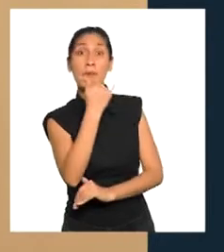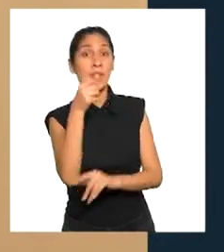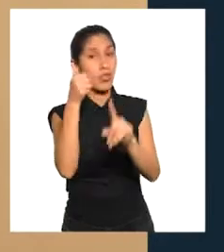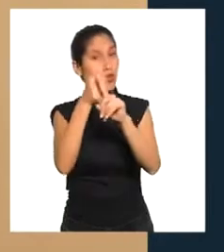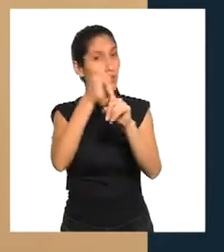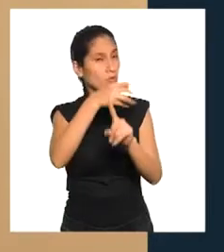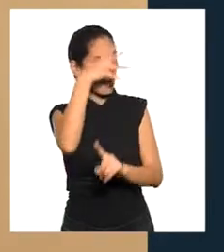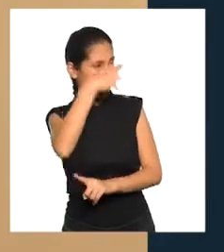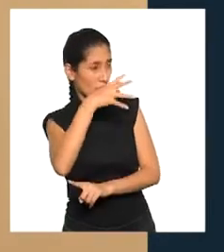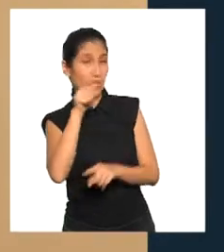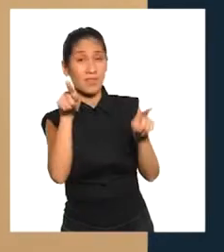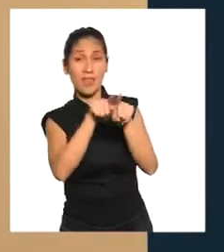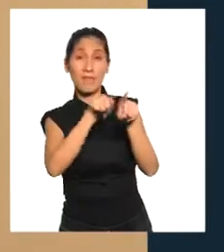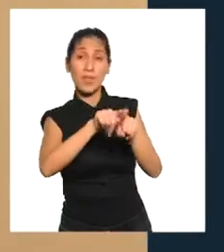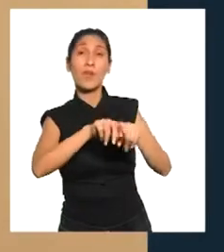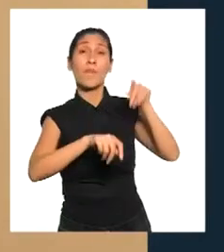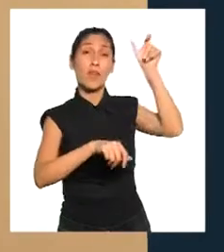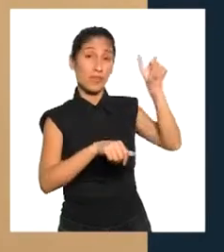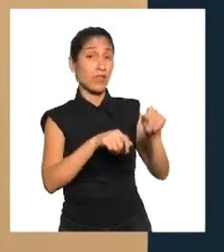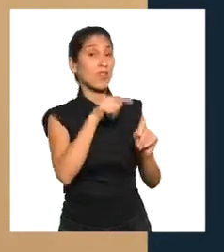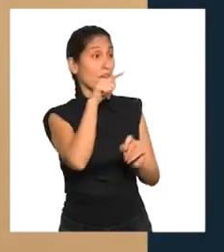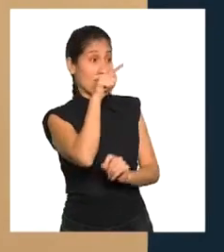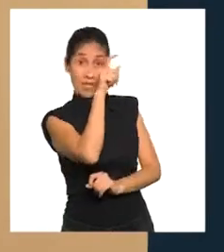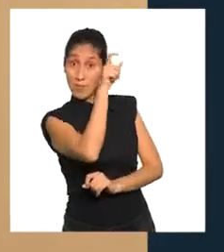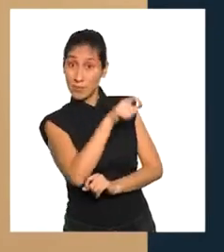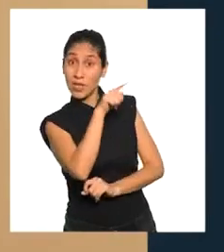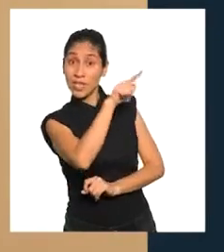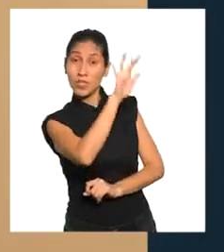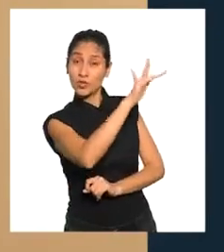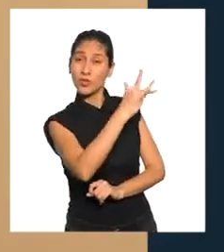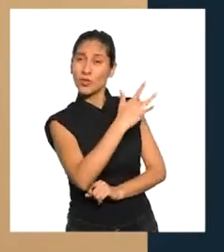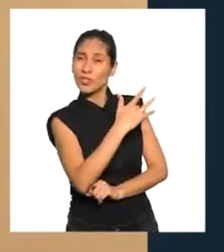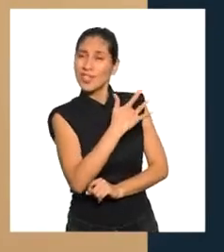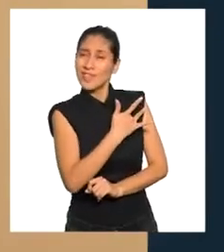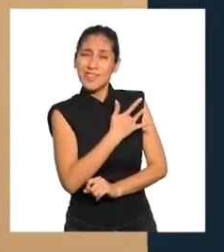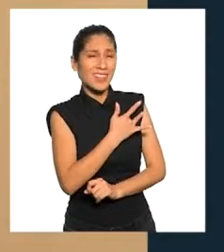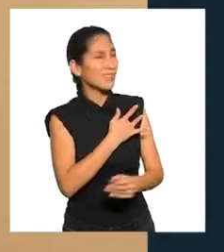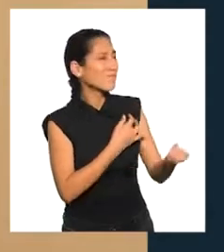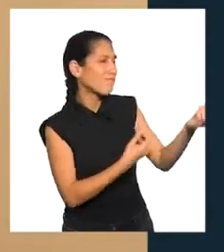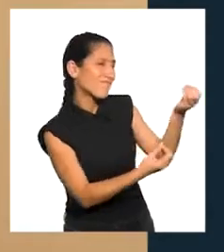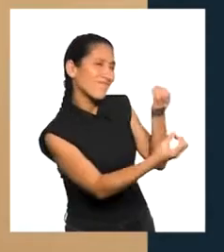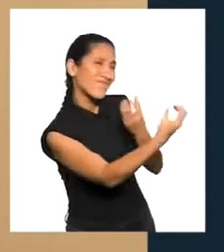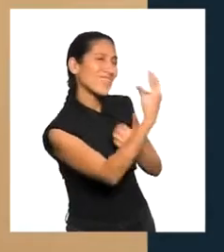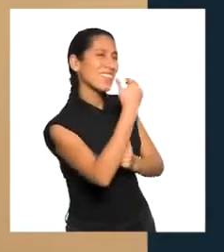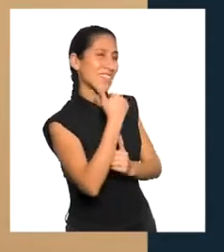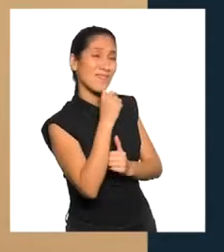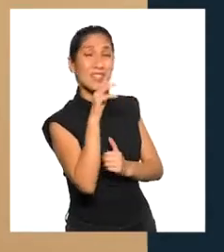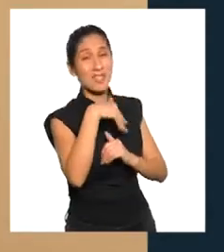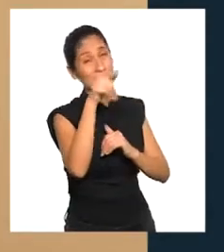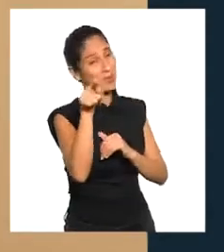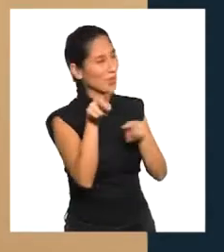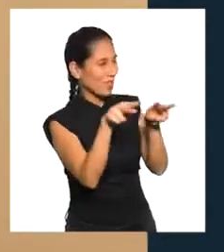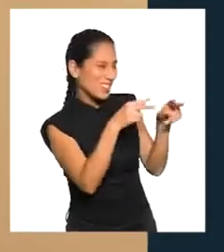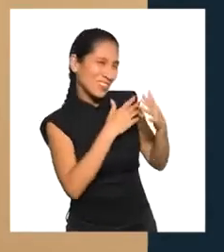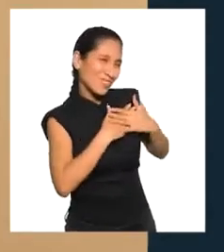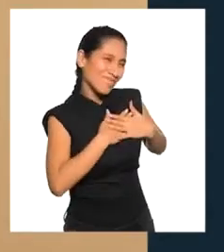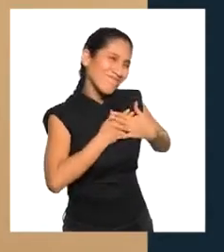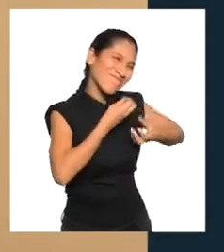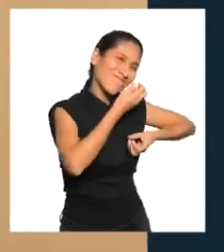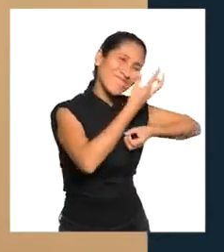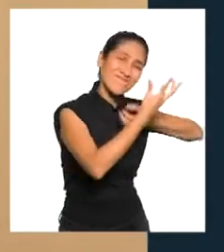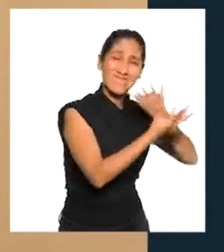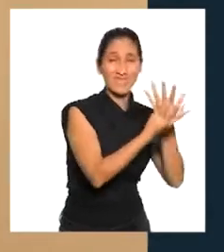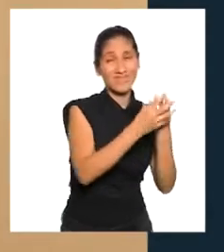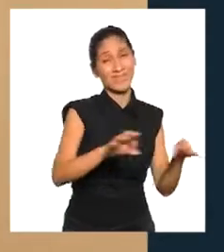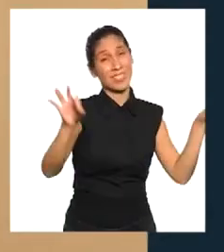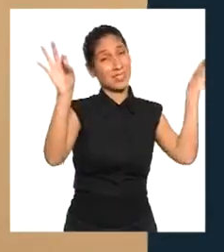sentimientos frente a otro. El primer paso para lograrlo es reconocer la necesidad de